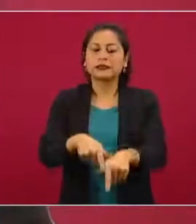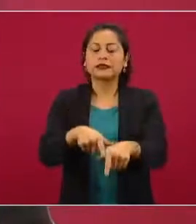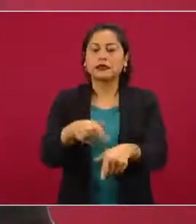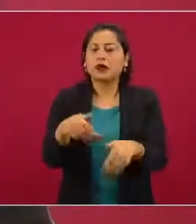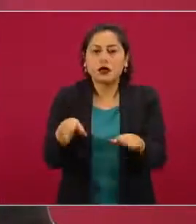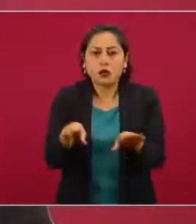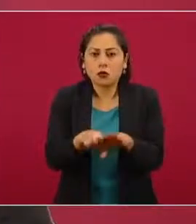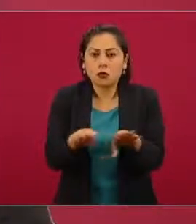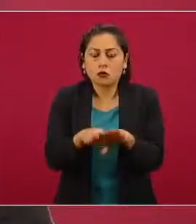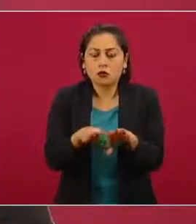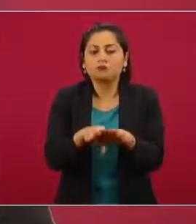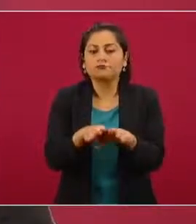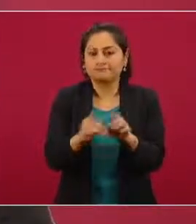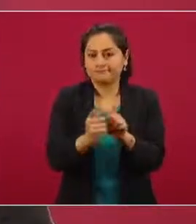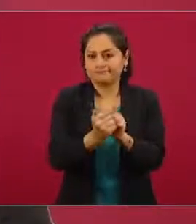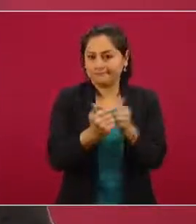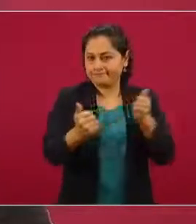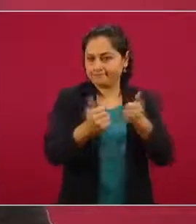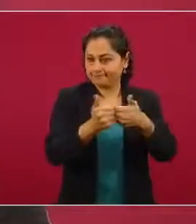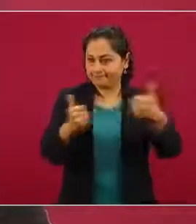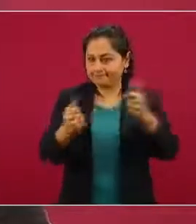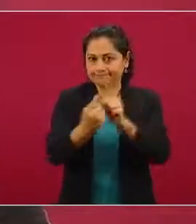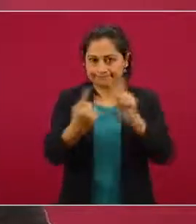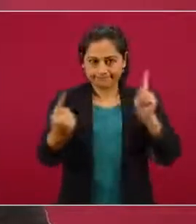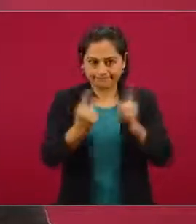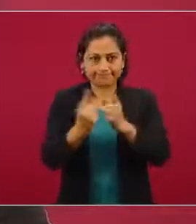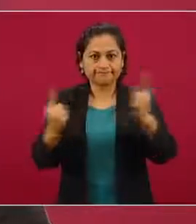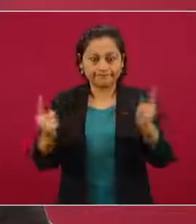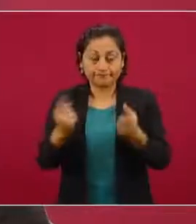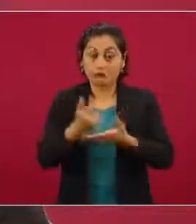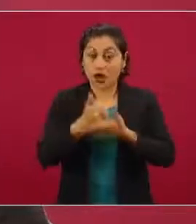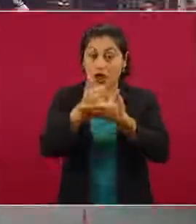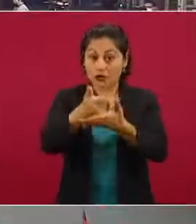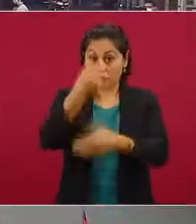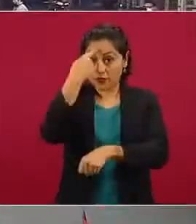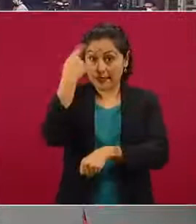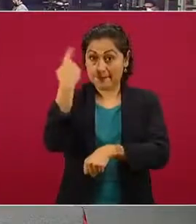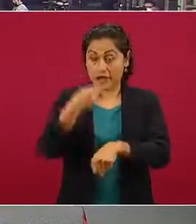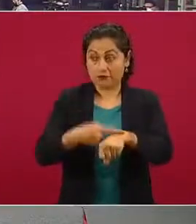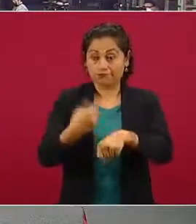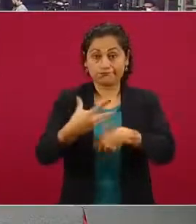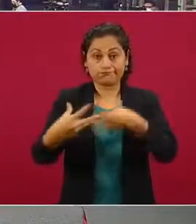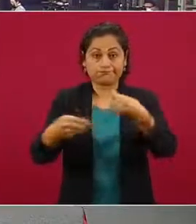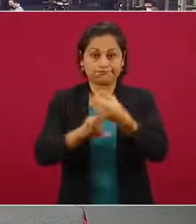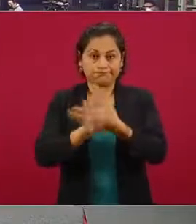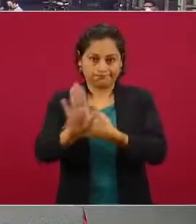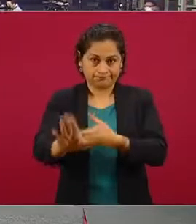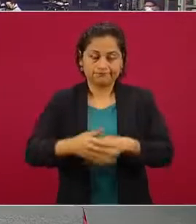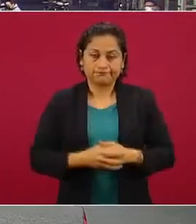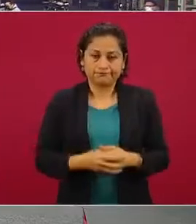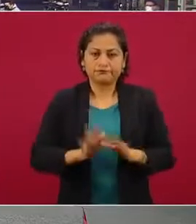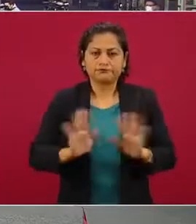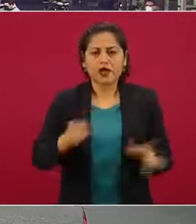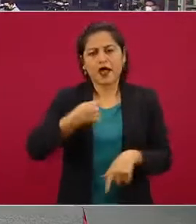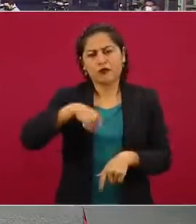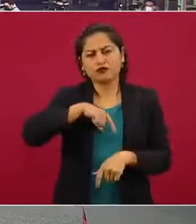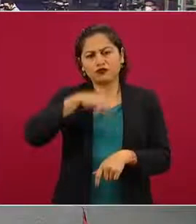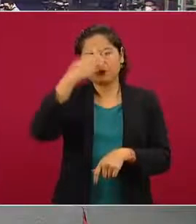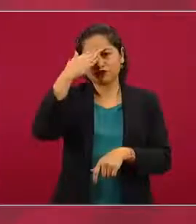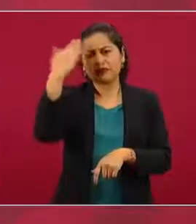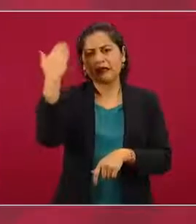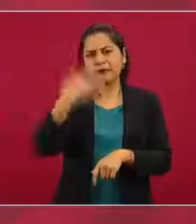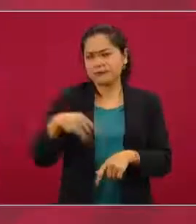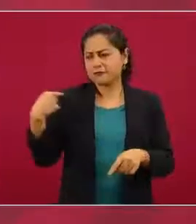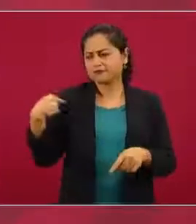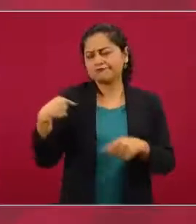sana distancia sea realmente nuestro acompañante, como hemos aprendido en estos meses, para poder